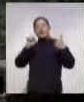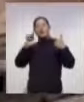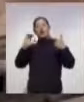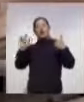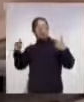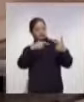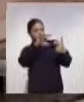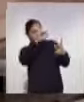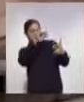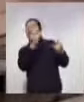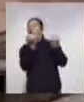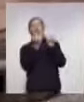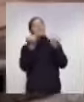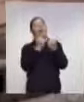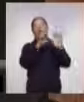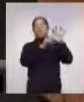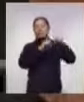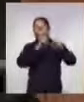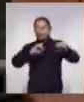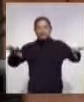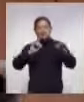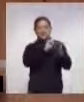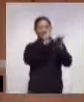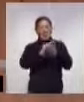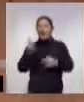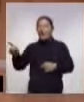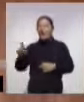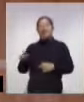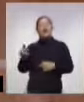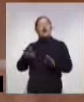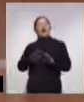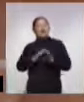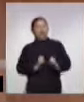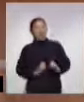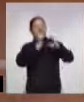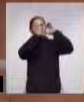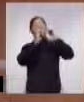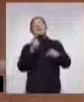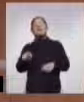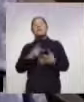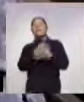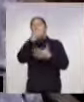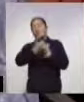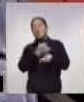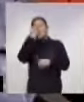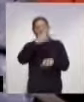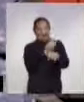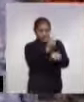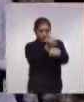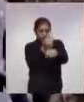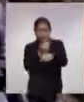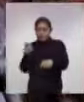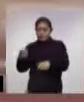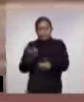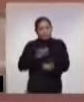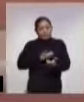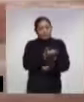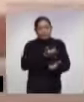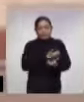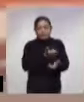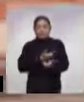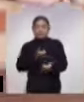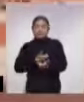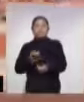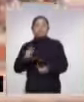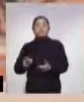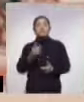comité de expertos realizó un estudio de cómo restaurar los edificios dañados. El proyecto de reconstrucción, financiado por el Estado, se efectuará